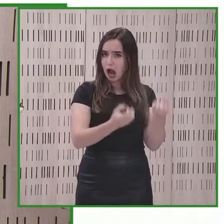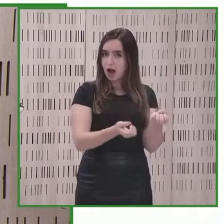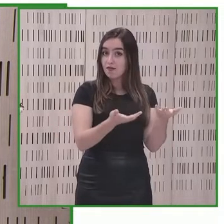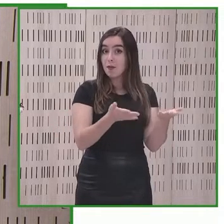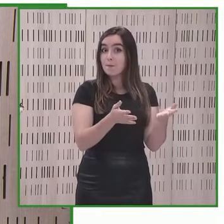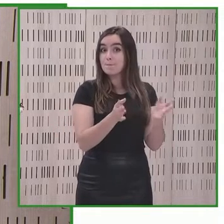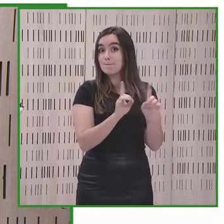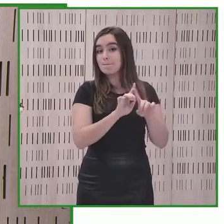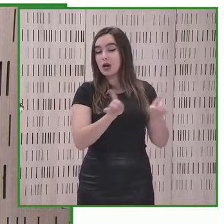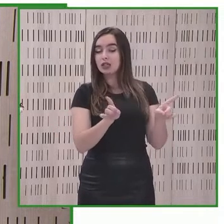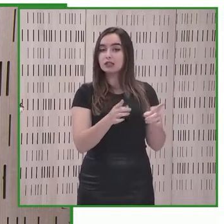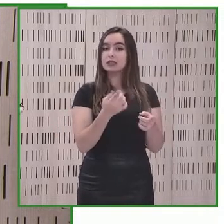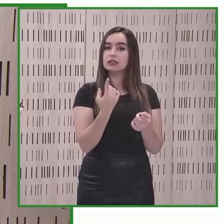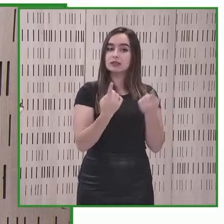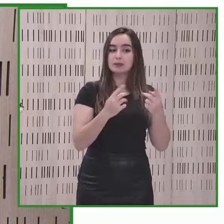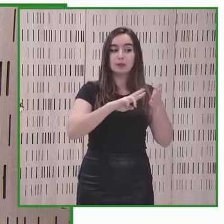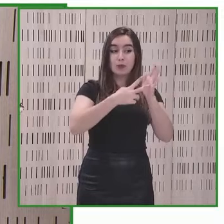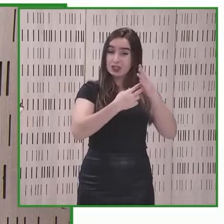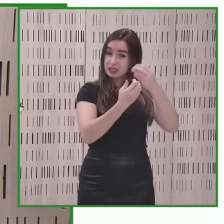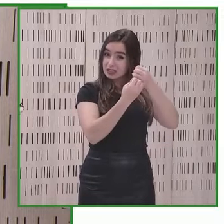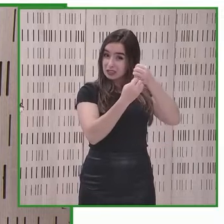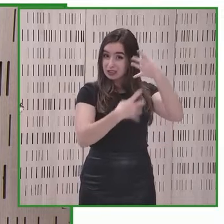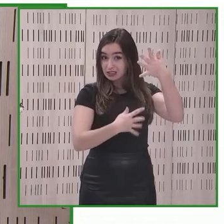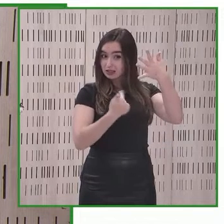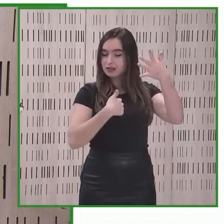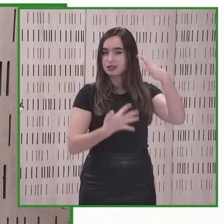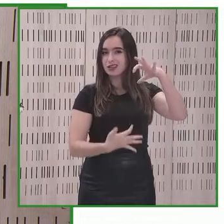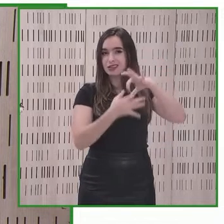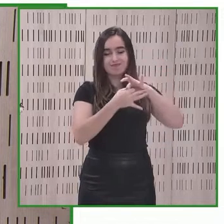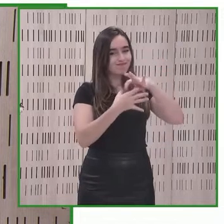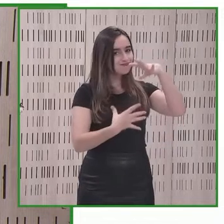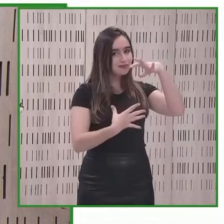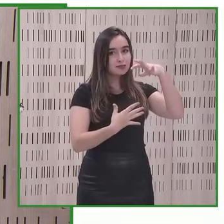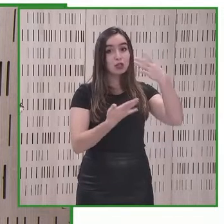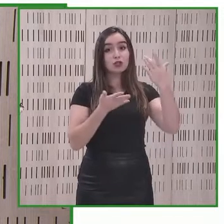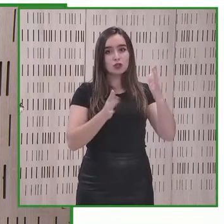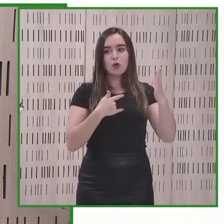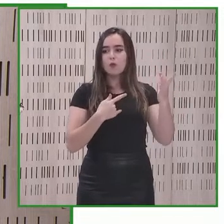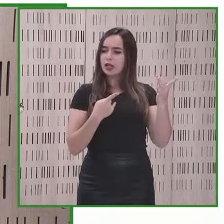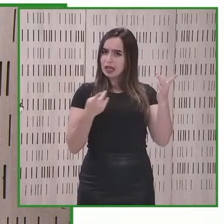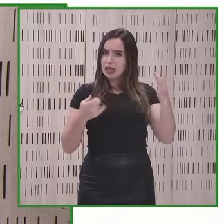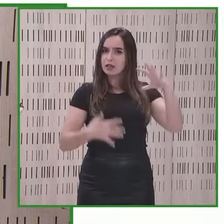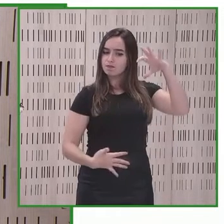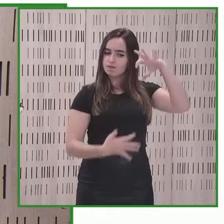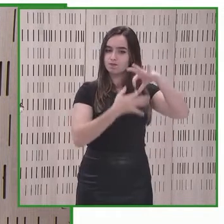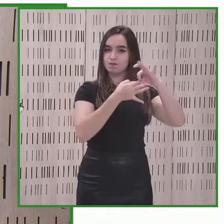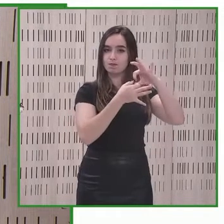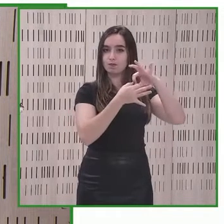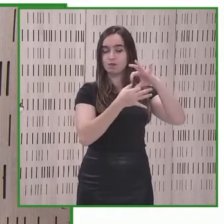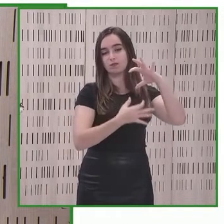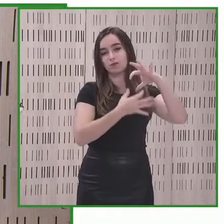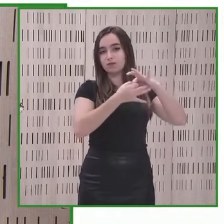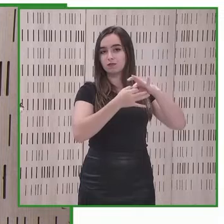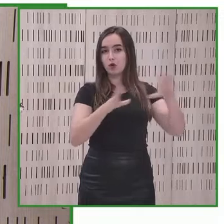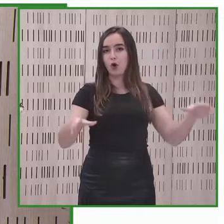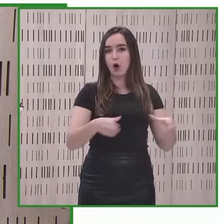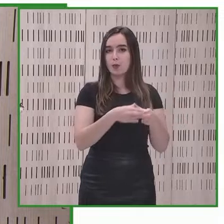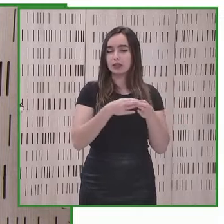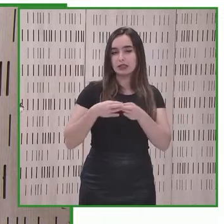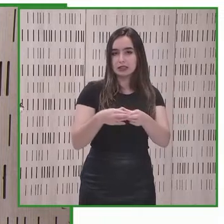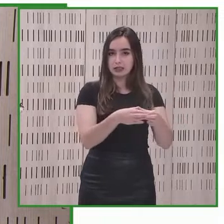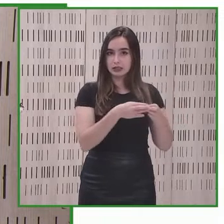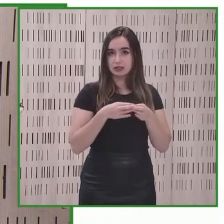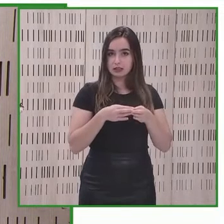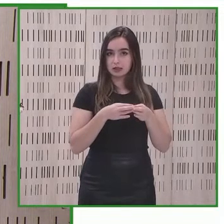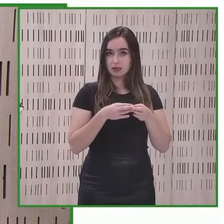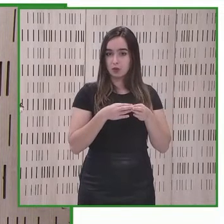comunican y no logran generar sinergia necesitamos fortalecer estos lazos y generar un sentido de comunidad creemos